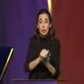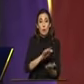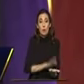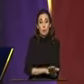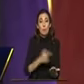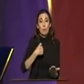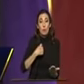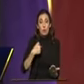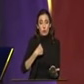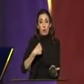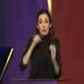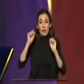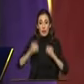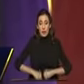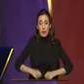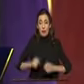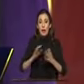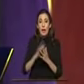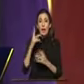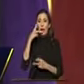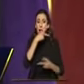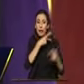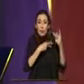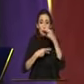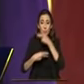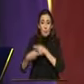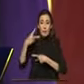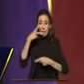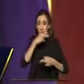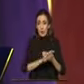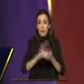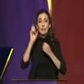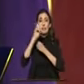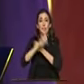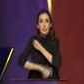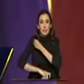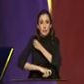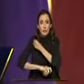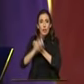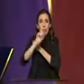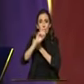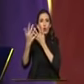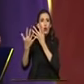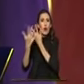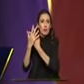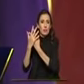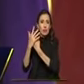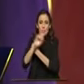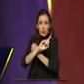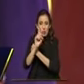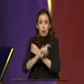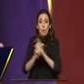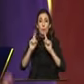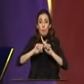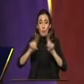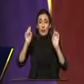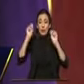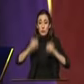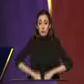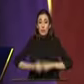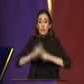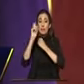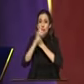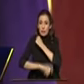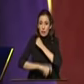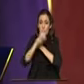las calumnias sean sancionadas con penas que no incluyan cárcel, eliminando así un mecanismo que puede ser usado para